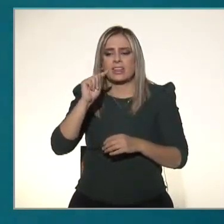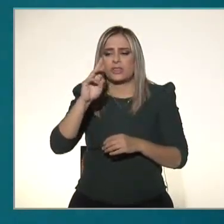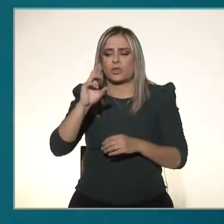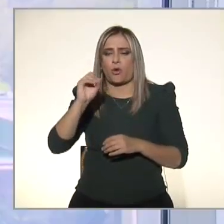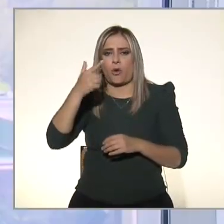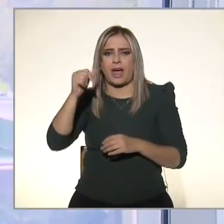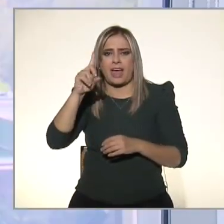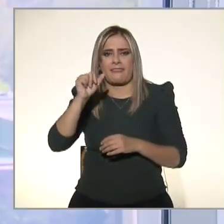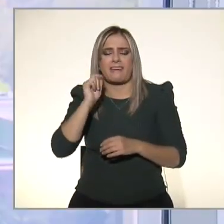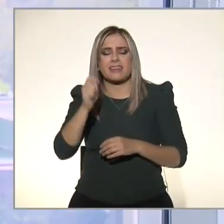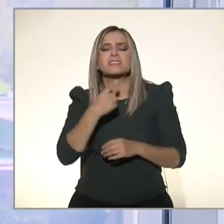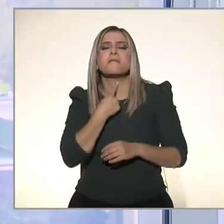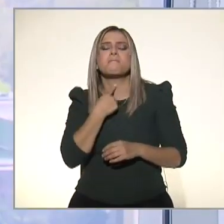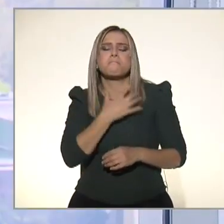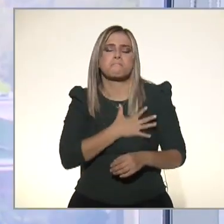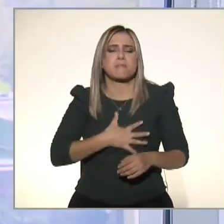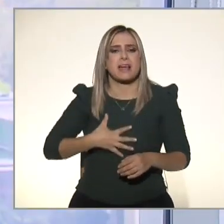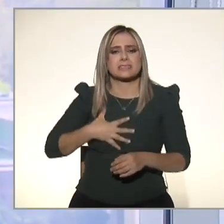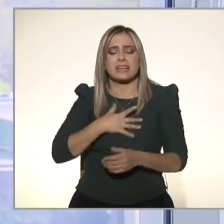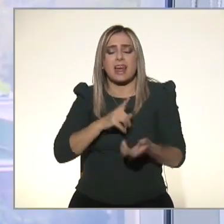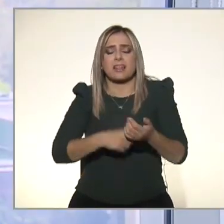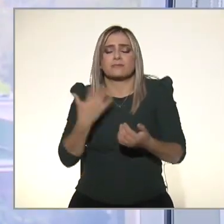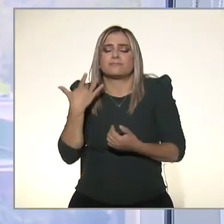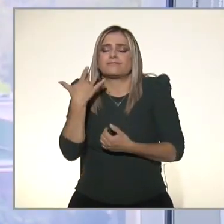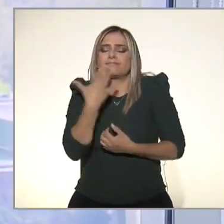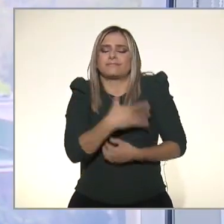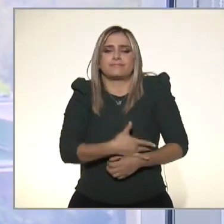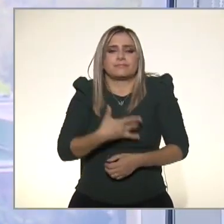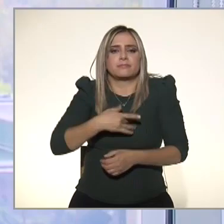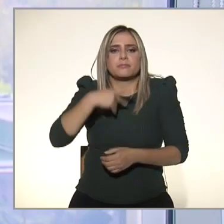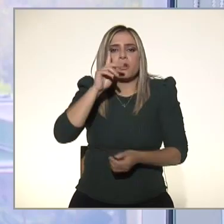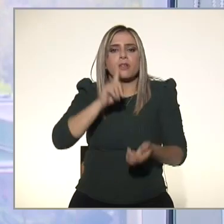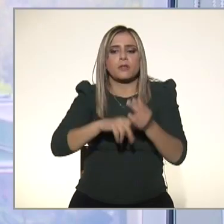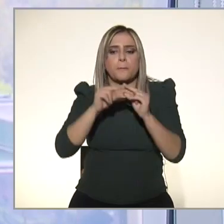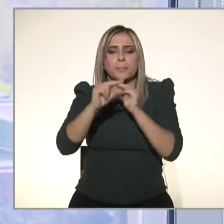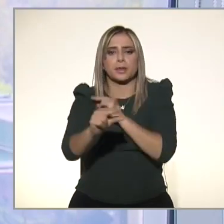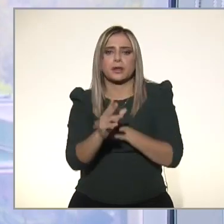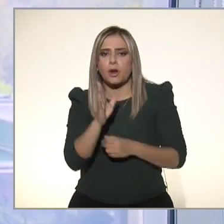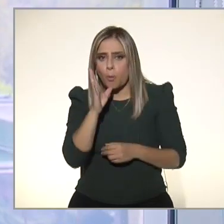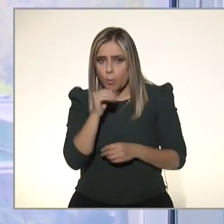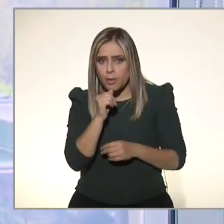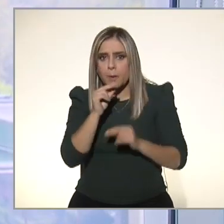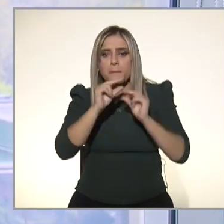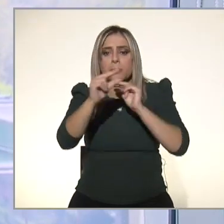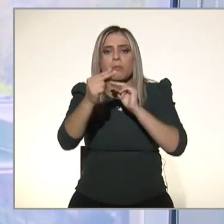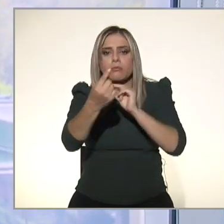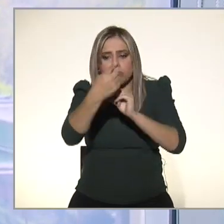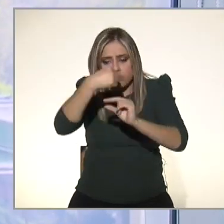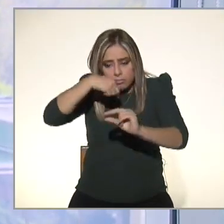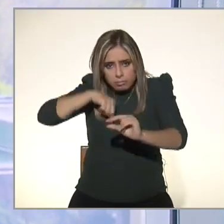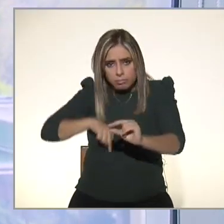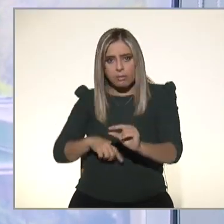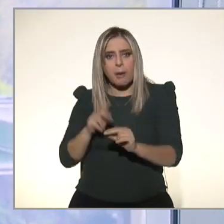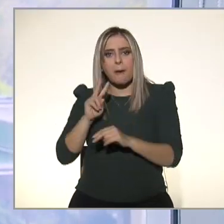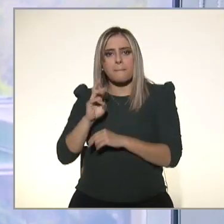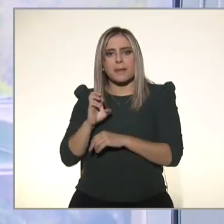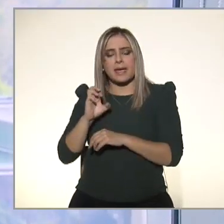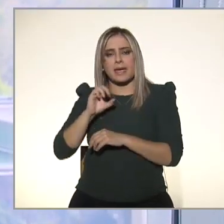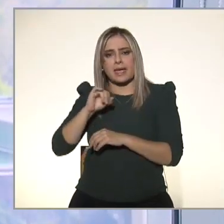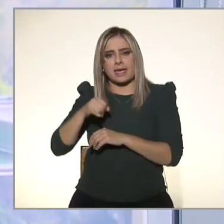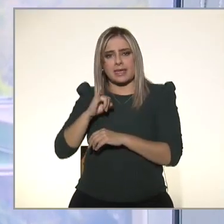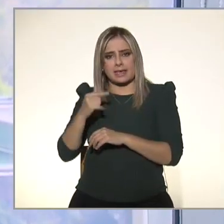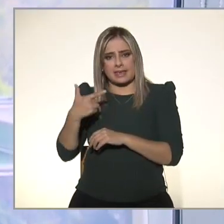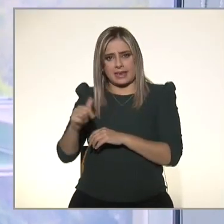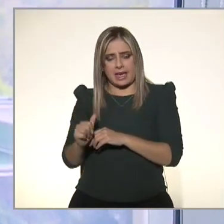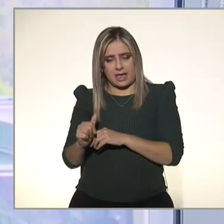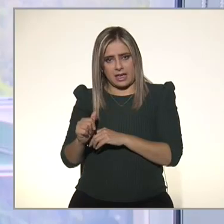tiene placer, tiene su orgasmo, pero el semen no sale, el semen se va hacia la vejiga. Entonces, la